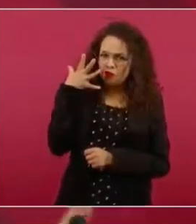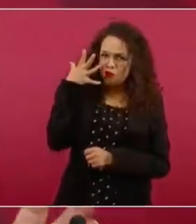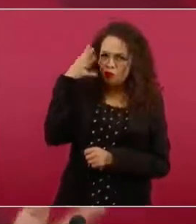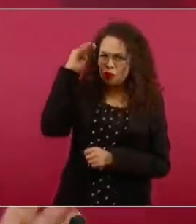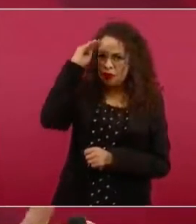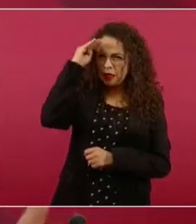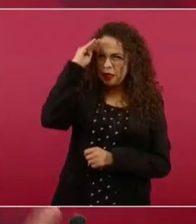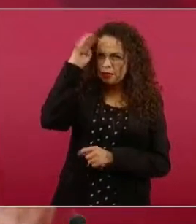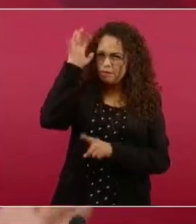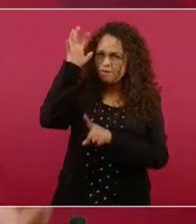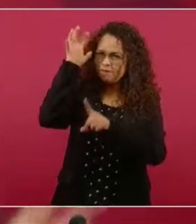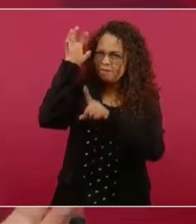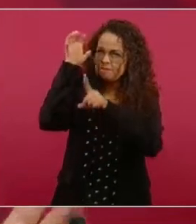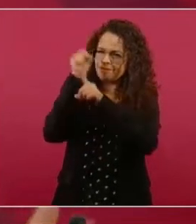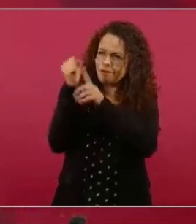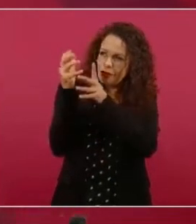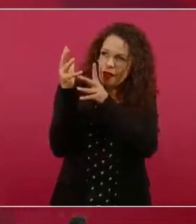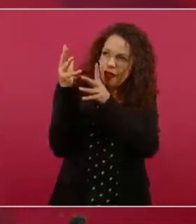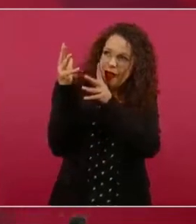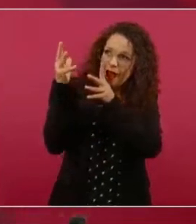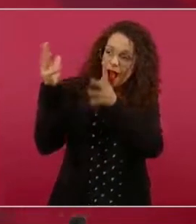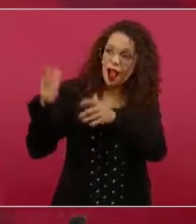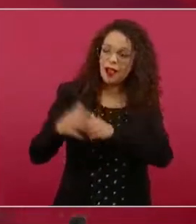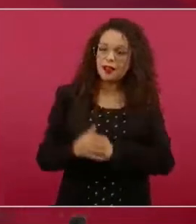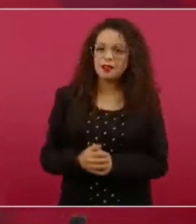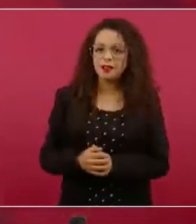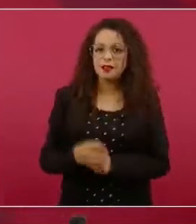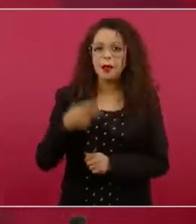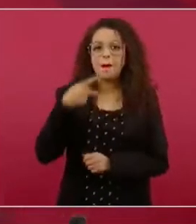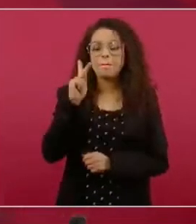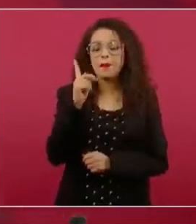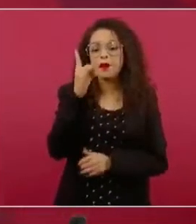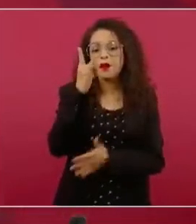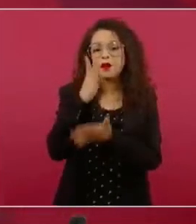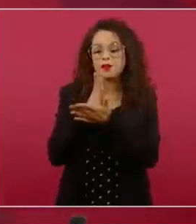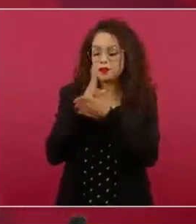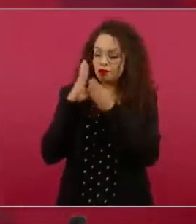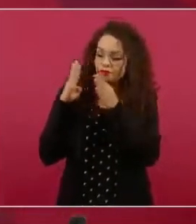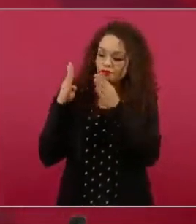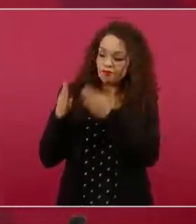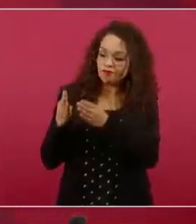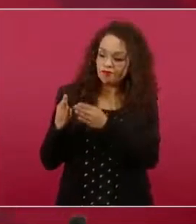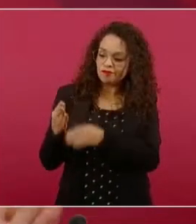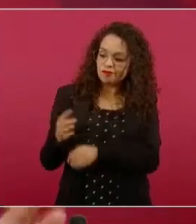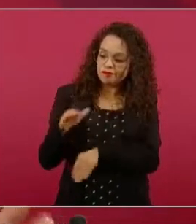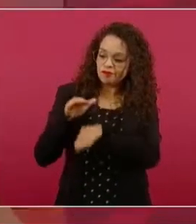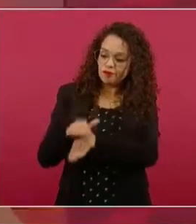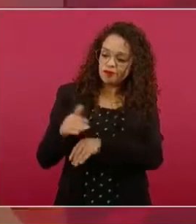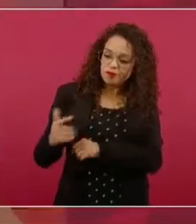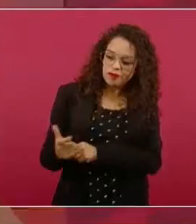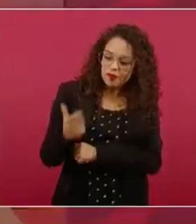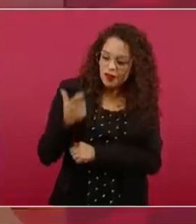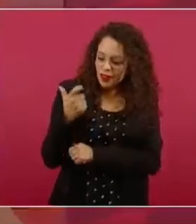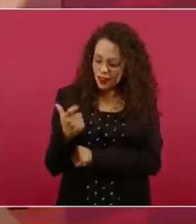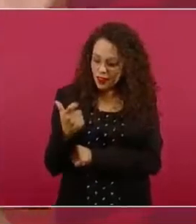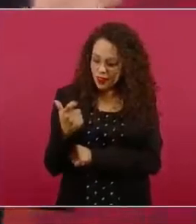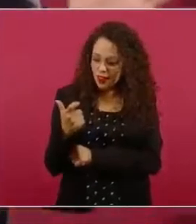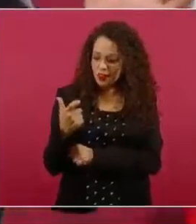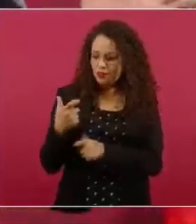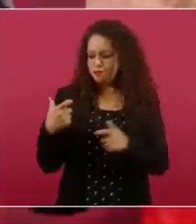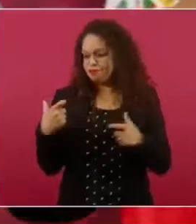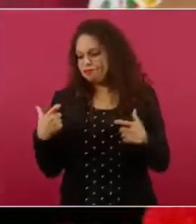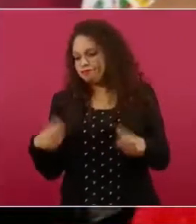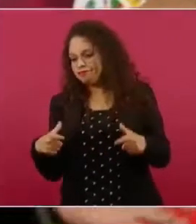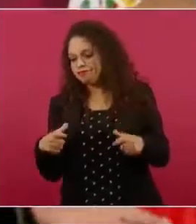pero en lo material. Entonces, si el